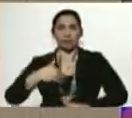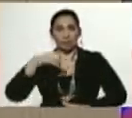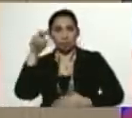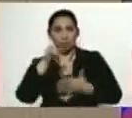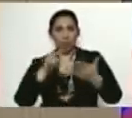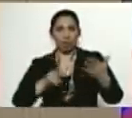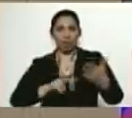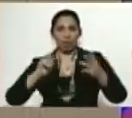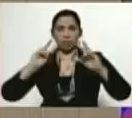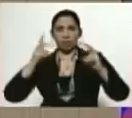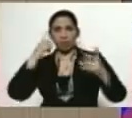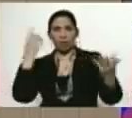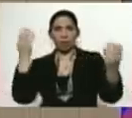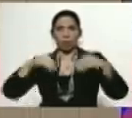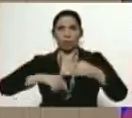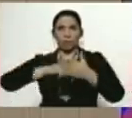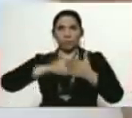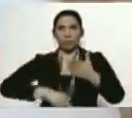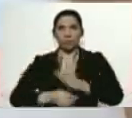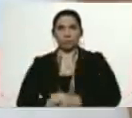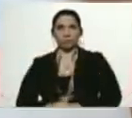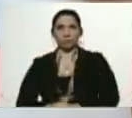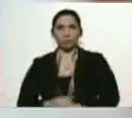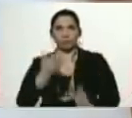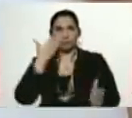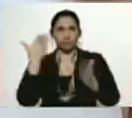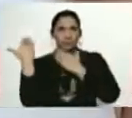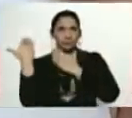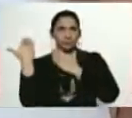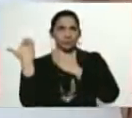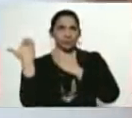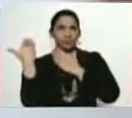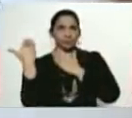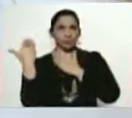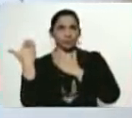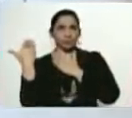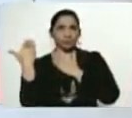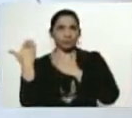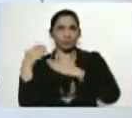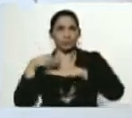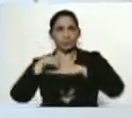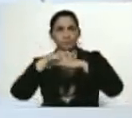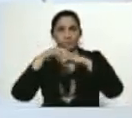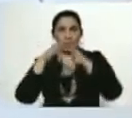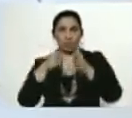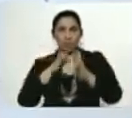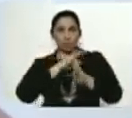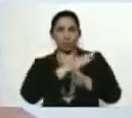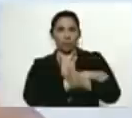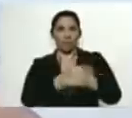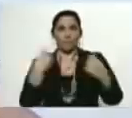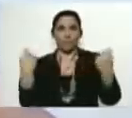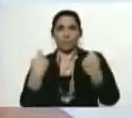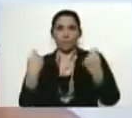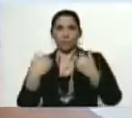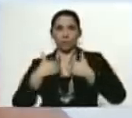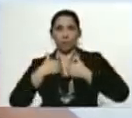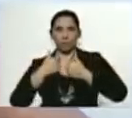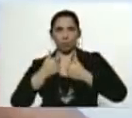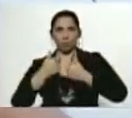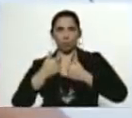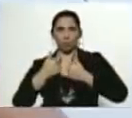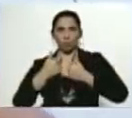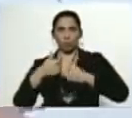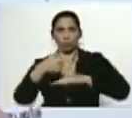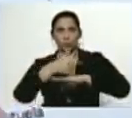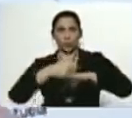texto de este convenio que fue firmado, mira aquí, por favor, por el ministro del Poder Popular para la Salud del